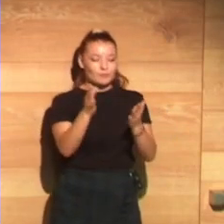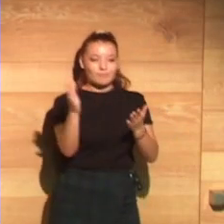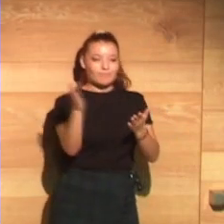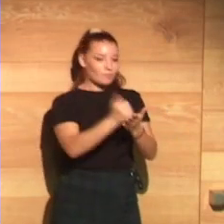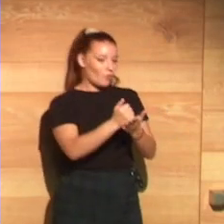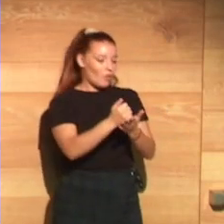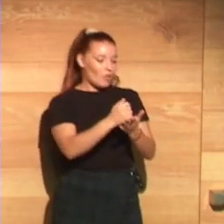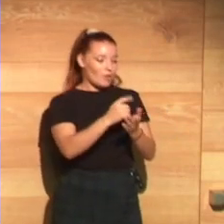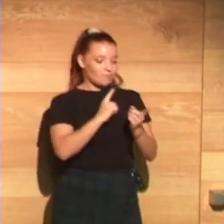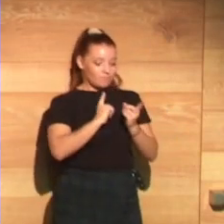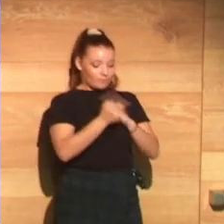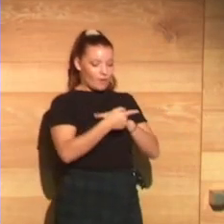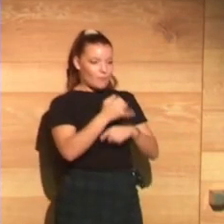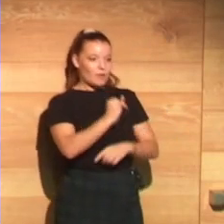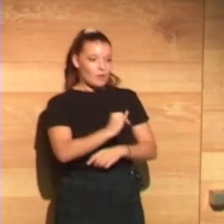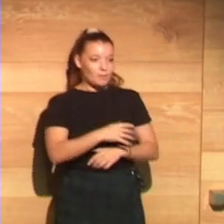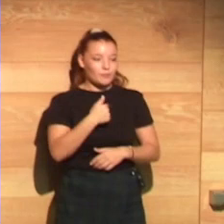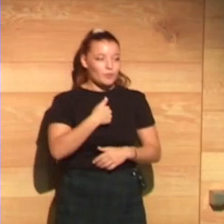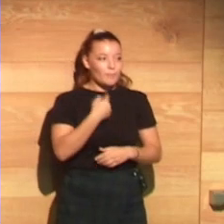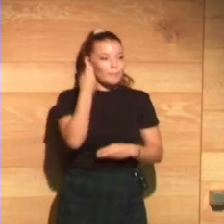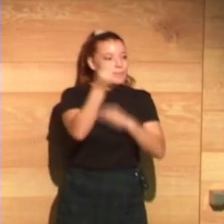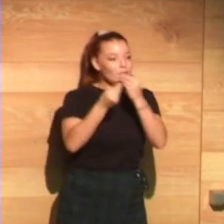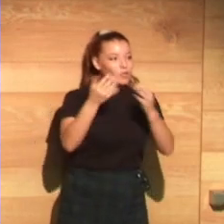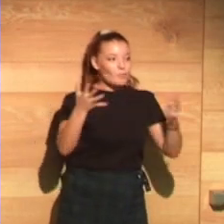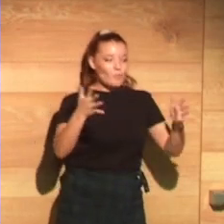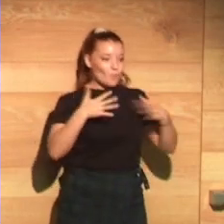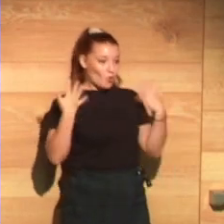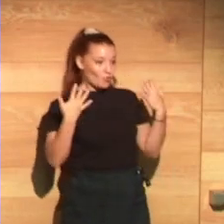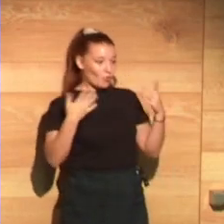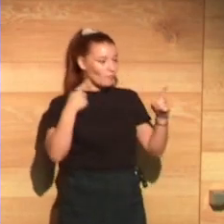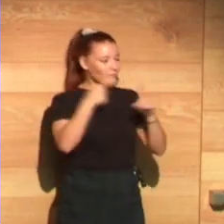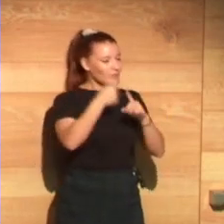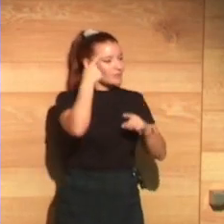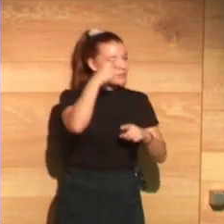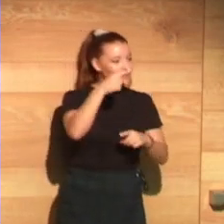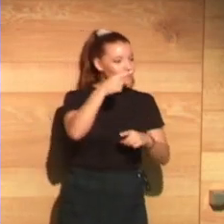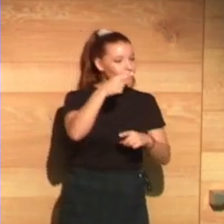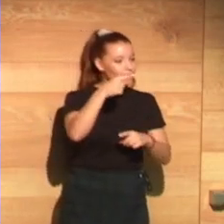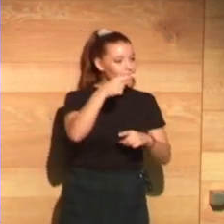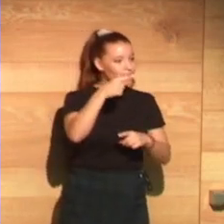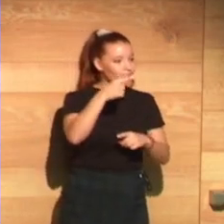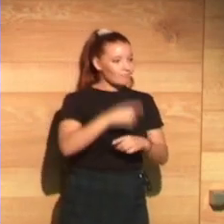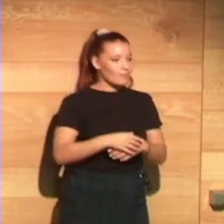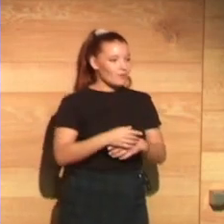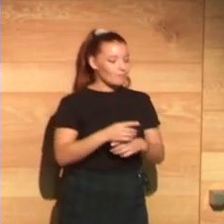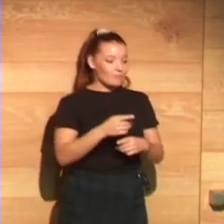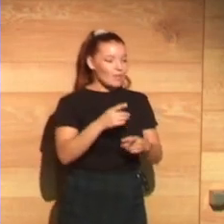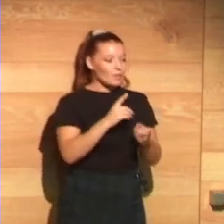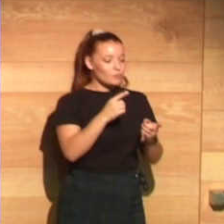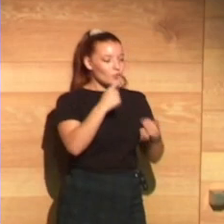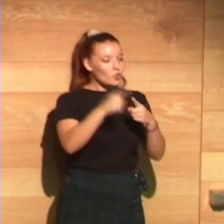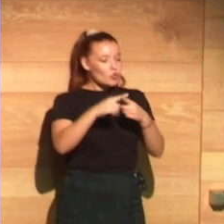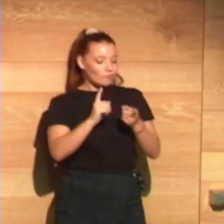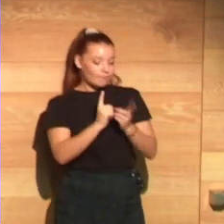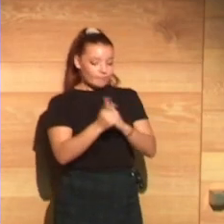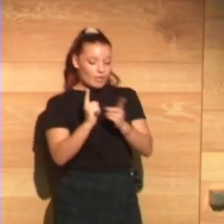Marilyn? Todos los libros me cambian, es inevitable, de alguna manera u otra. Lo que pasa es que es demasiado pronto